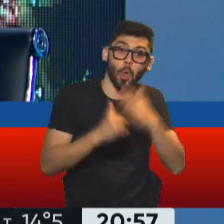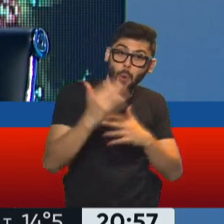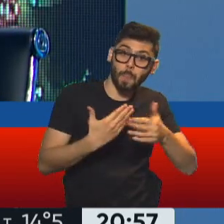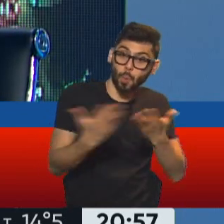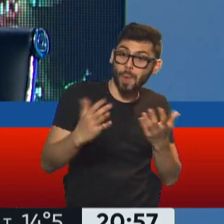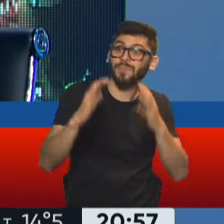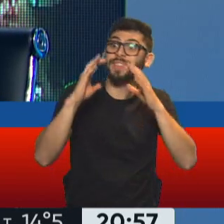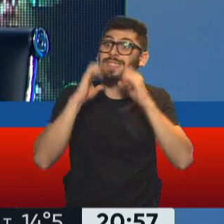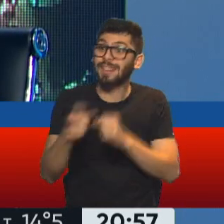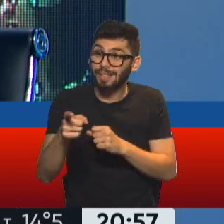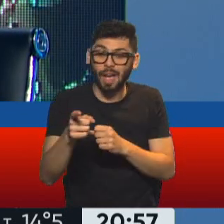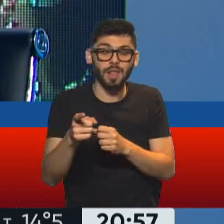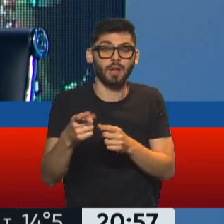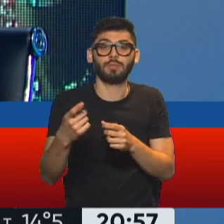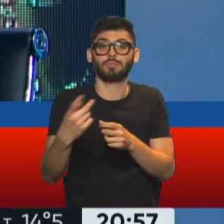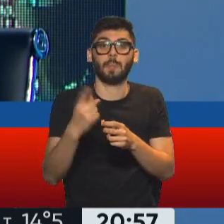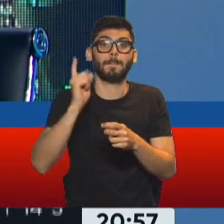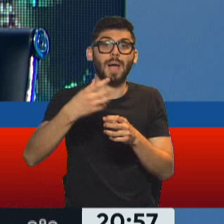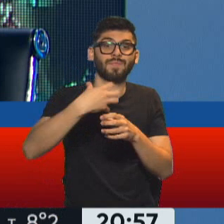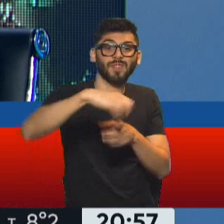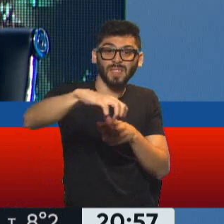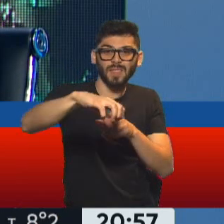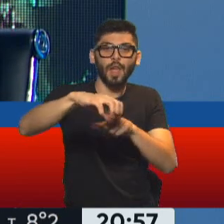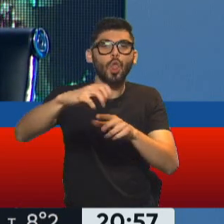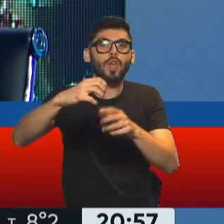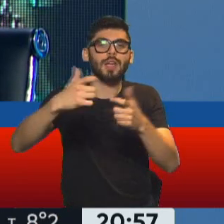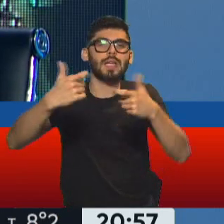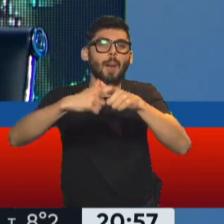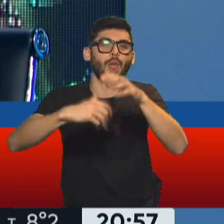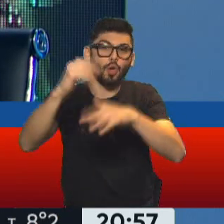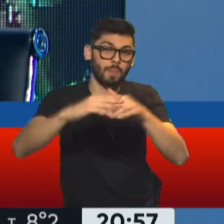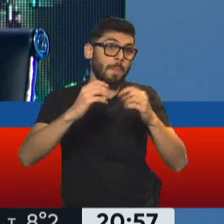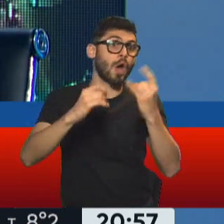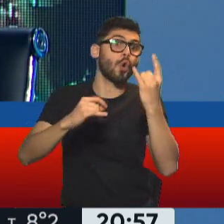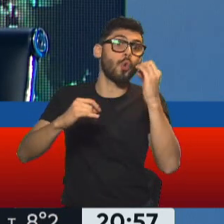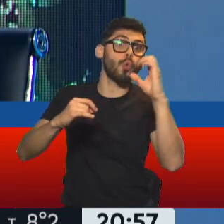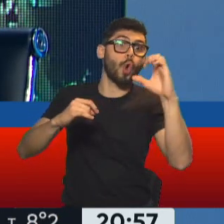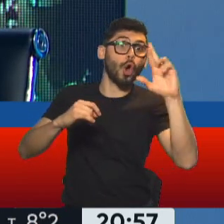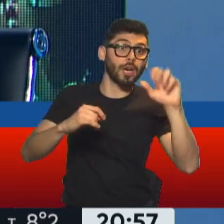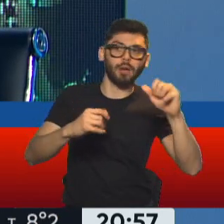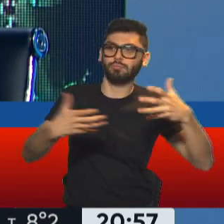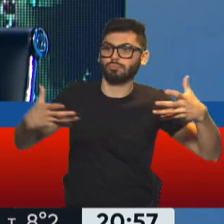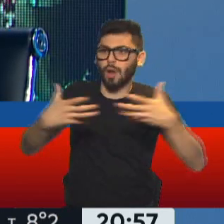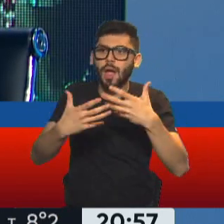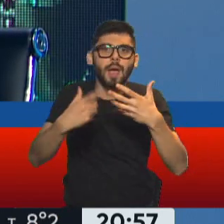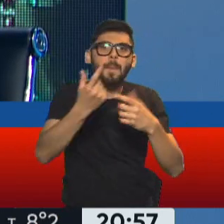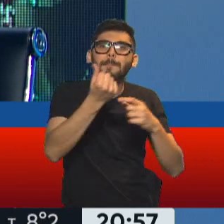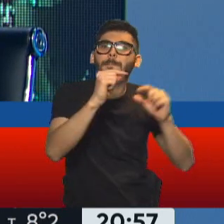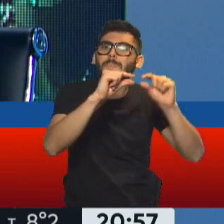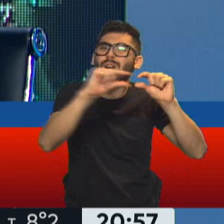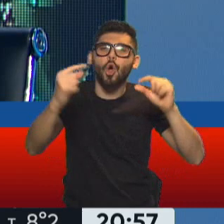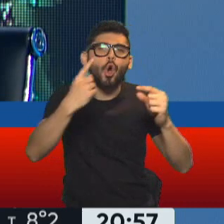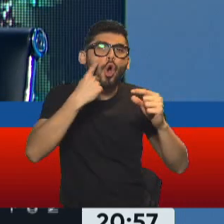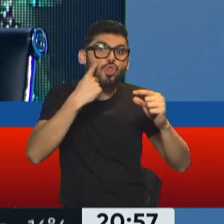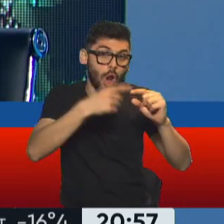de trabajo con la Cámara de la Construcción y con la UOCRA, con un seguimiento permanente de toda la canasta de precios de la